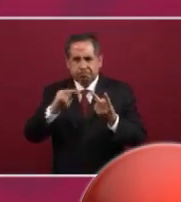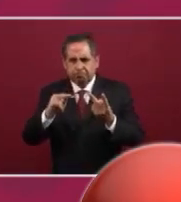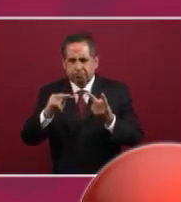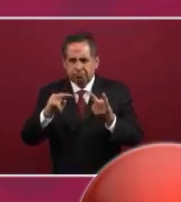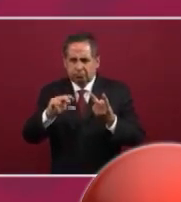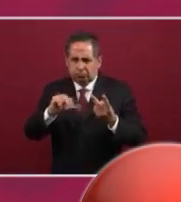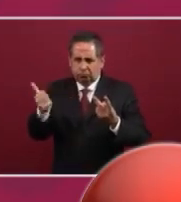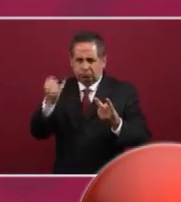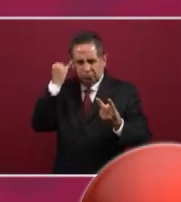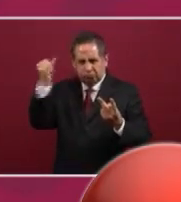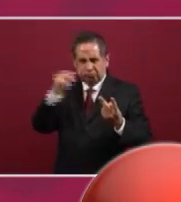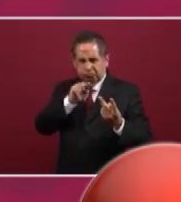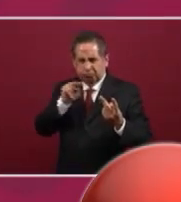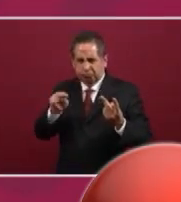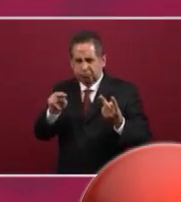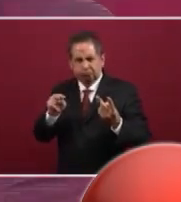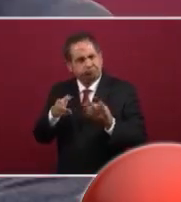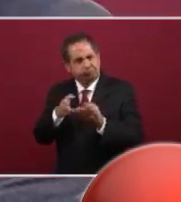que no es más